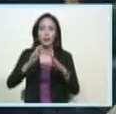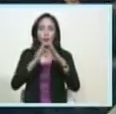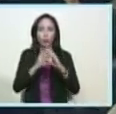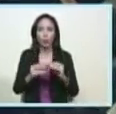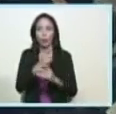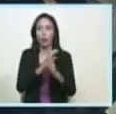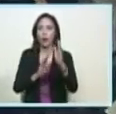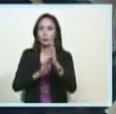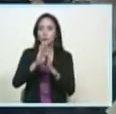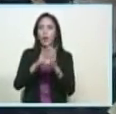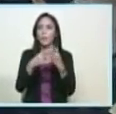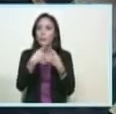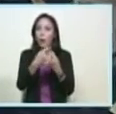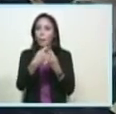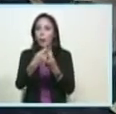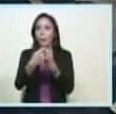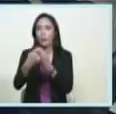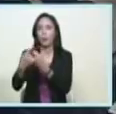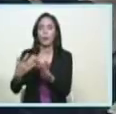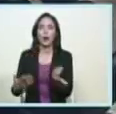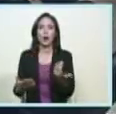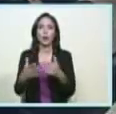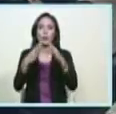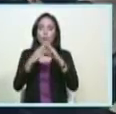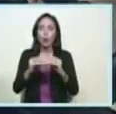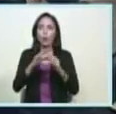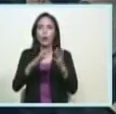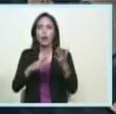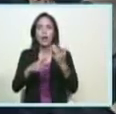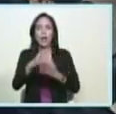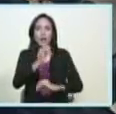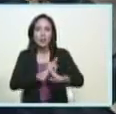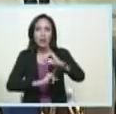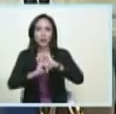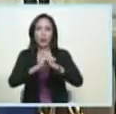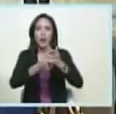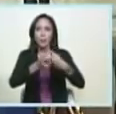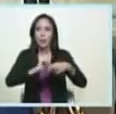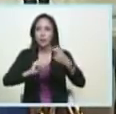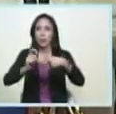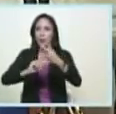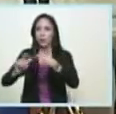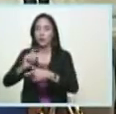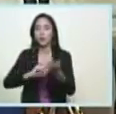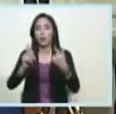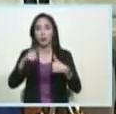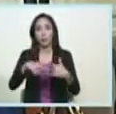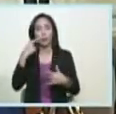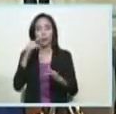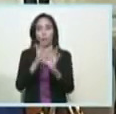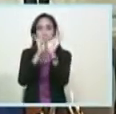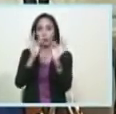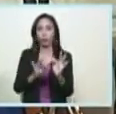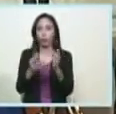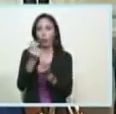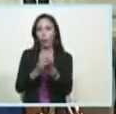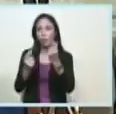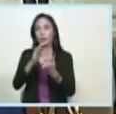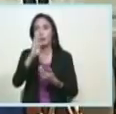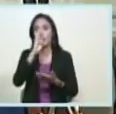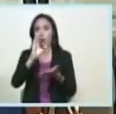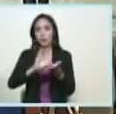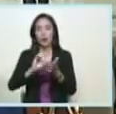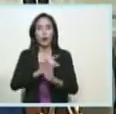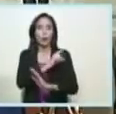su capacidad de pago para fortalecer las reservas internacionales y para fortalecer el músculo financiero de un banco central